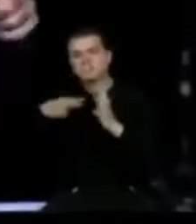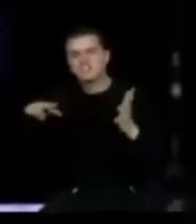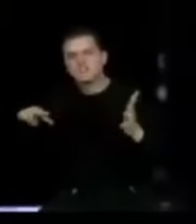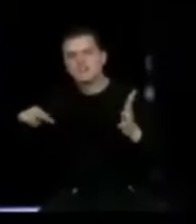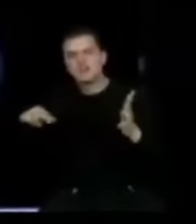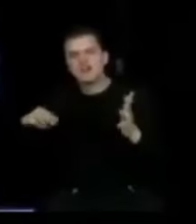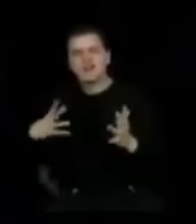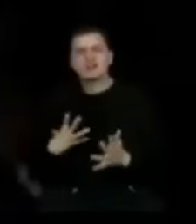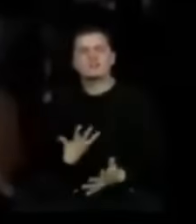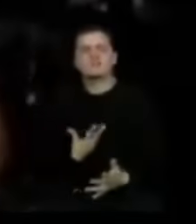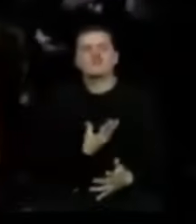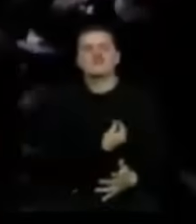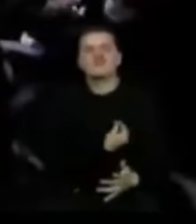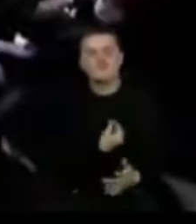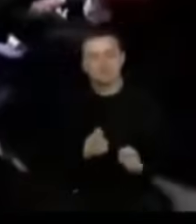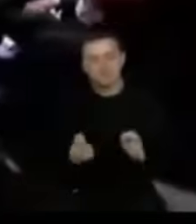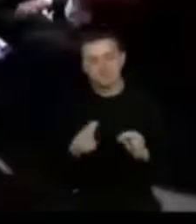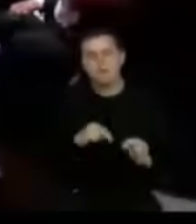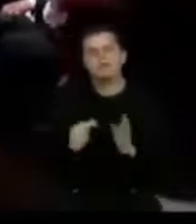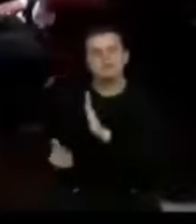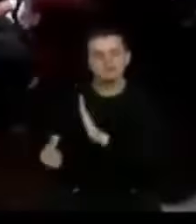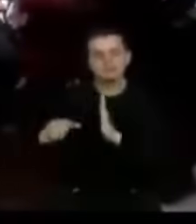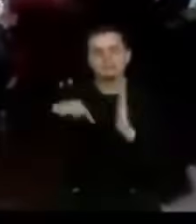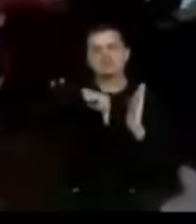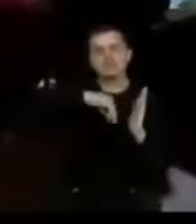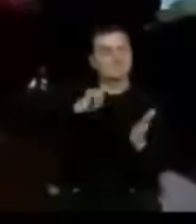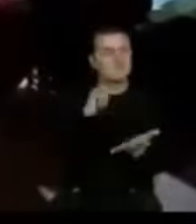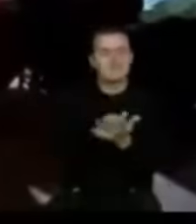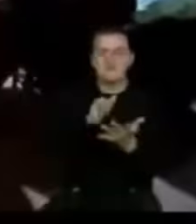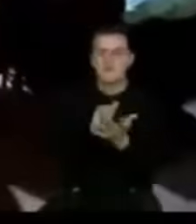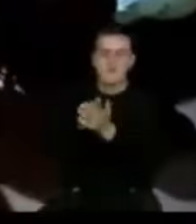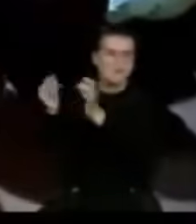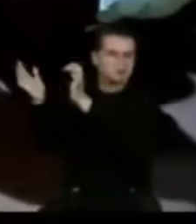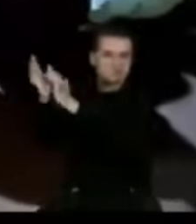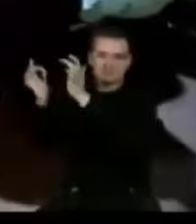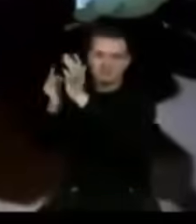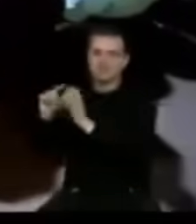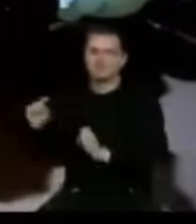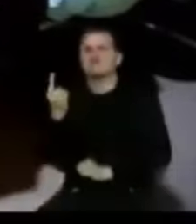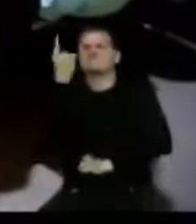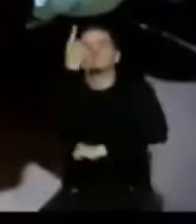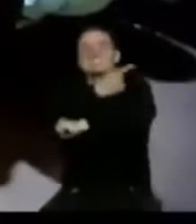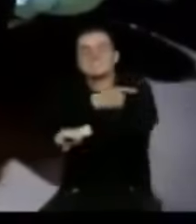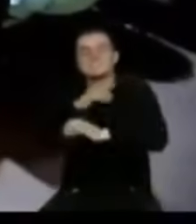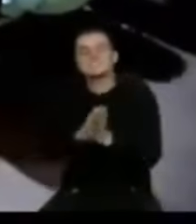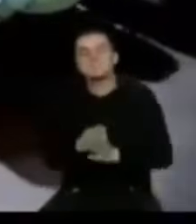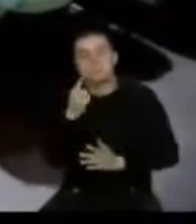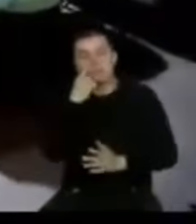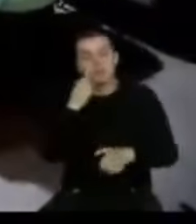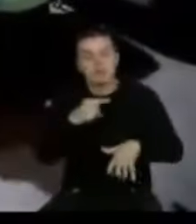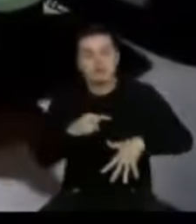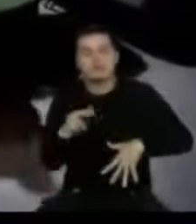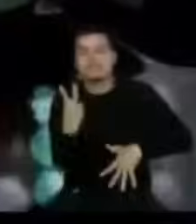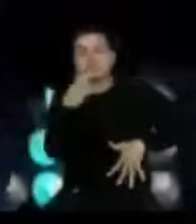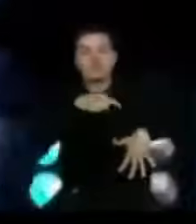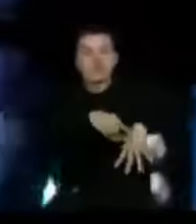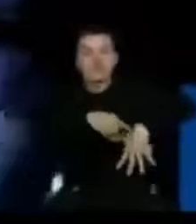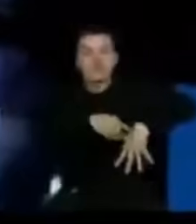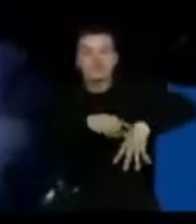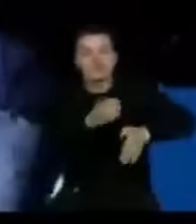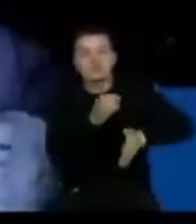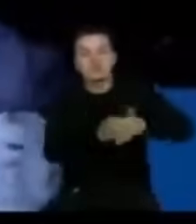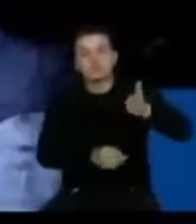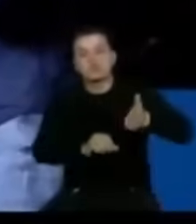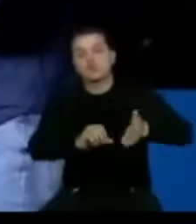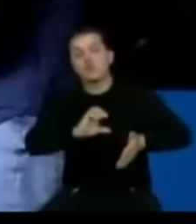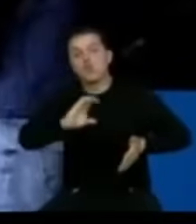también nosotros resucitaremos con Él. Dice la palabra en 2 Corintios 4:14: sabiendo